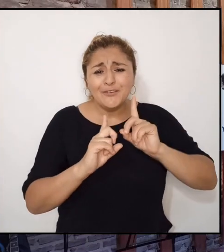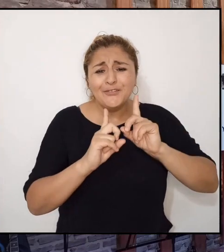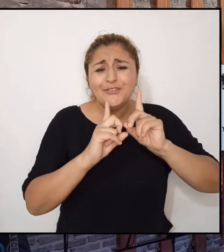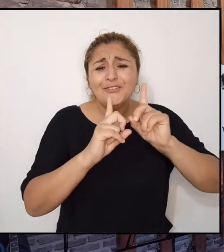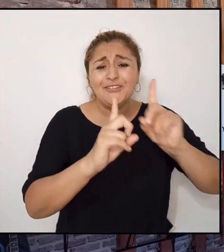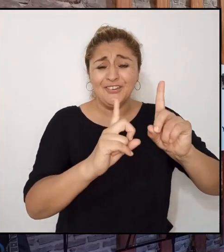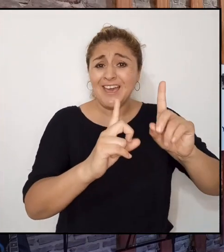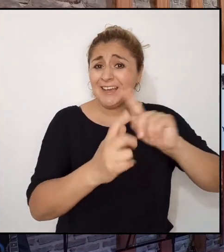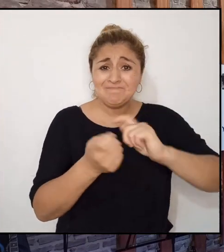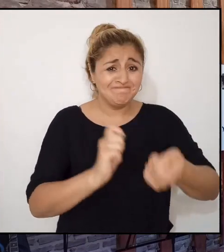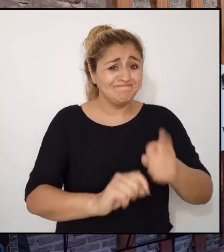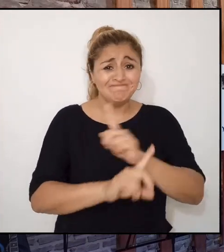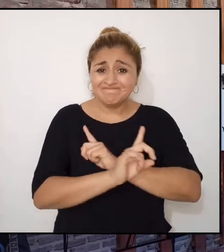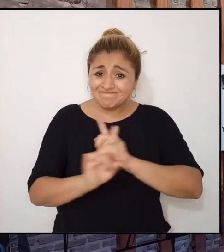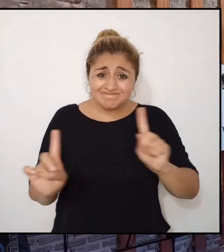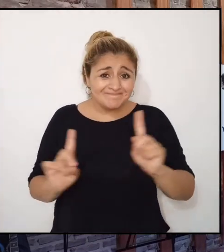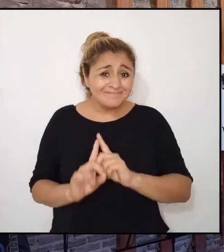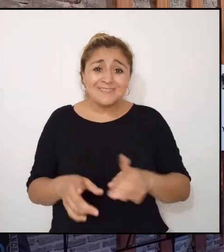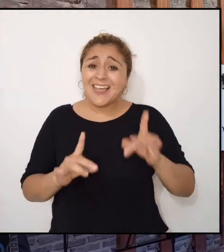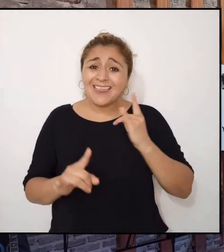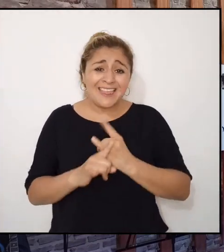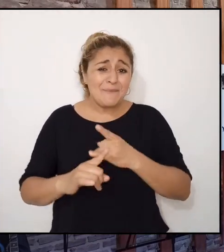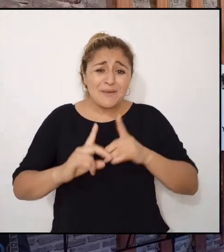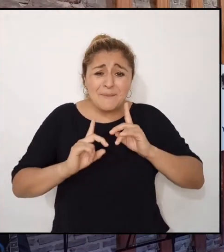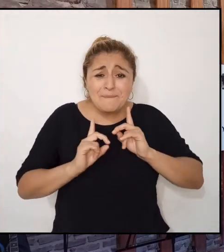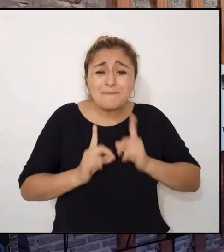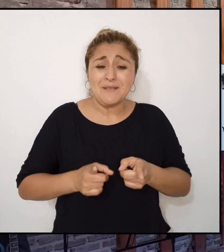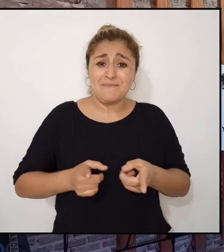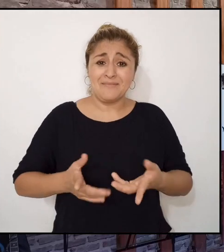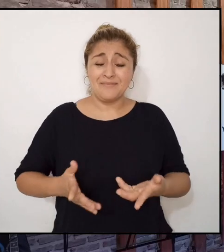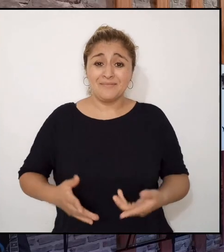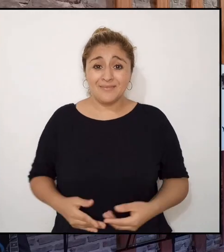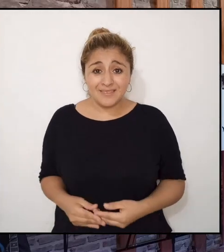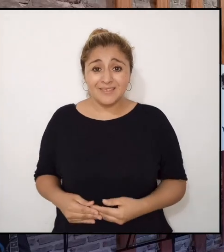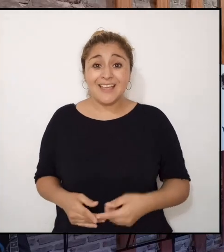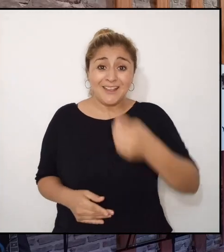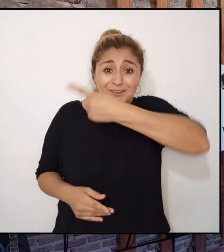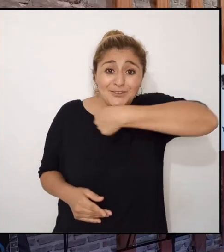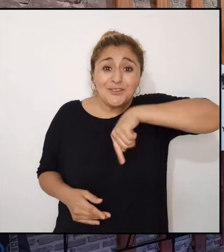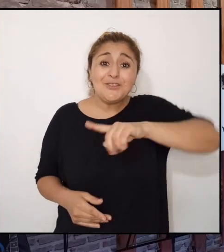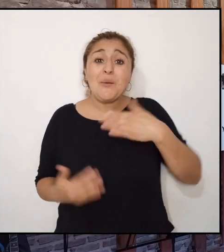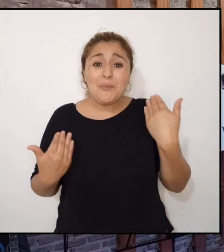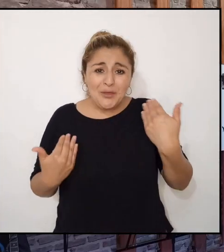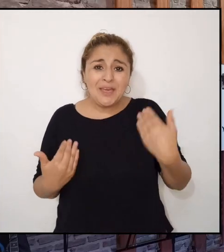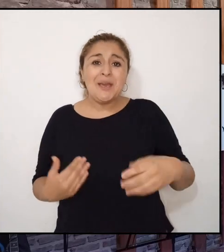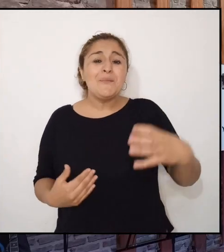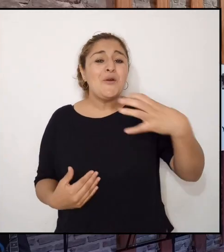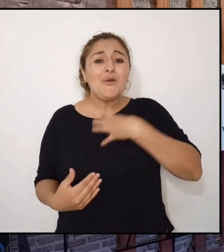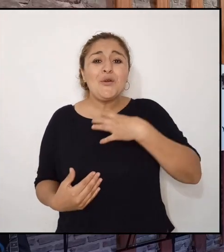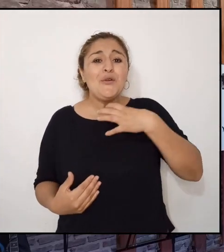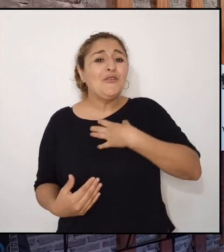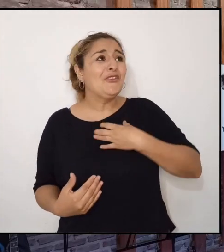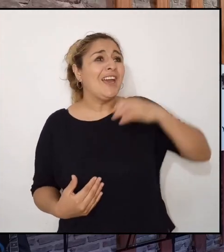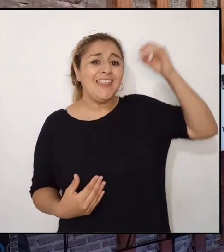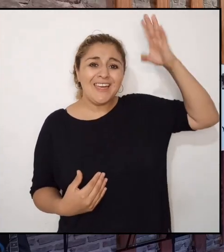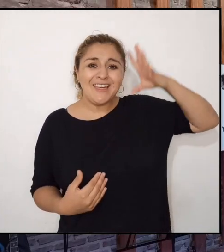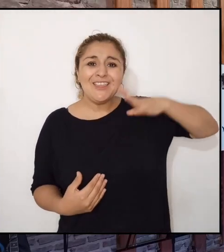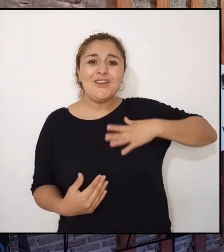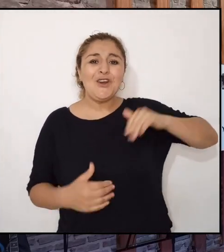hace miles de años y hoy también. Así que puedes acercarte confiadamente al trono de la gracia.